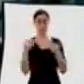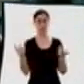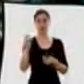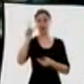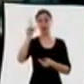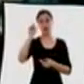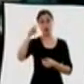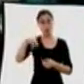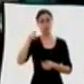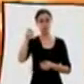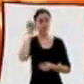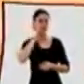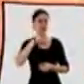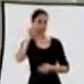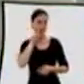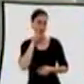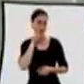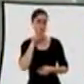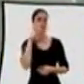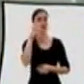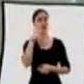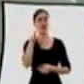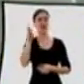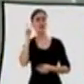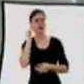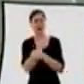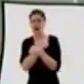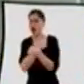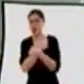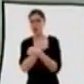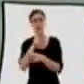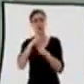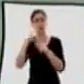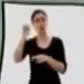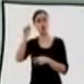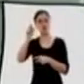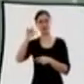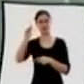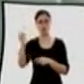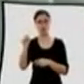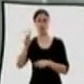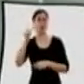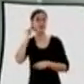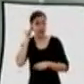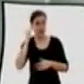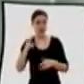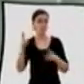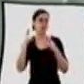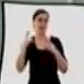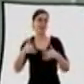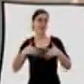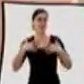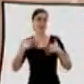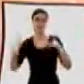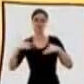León es un joven con síndrome de Down que ama a su hermana, Olvido, una chica sin esperanza y con cada vez menos